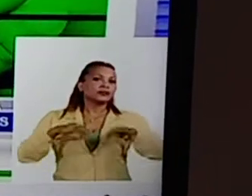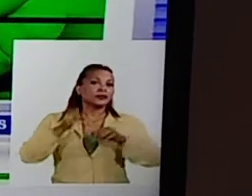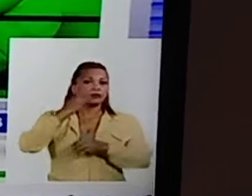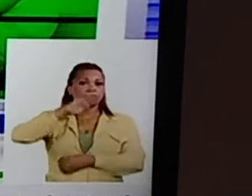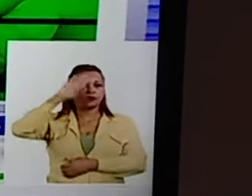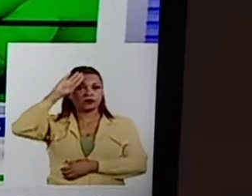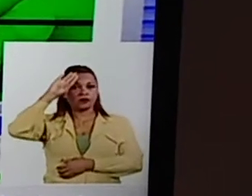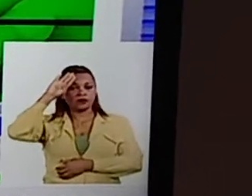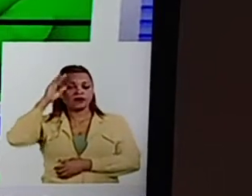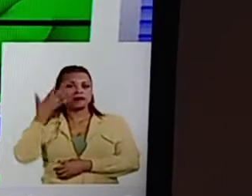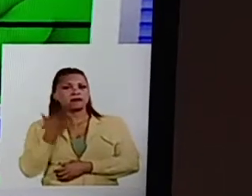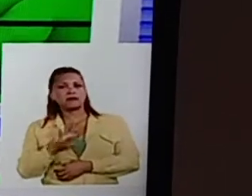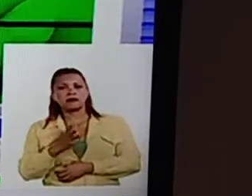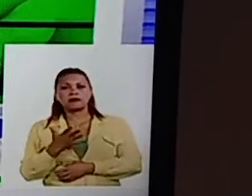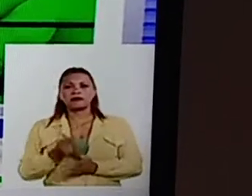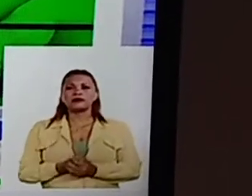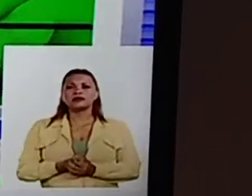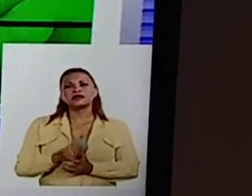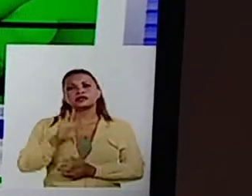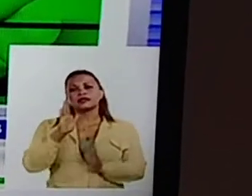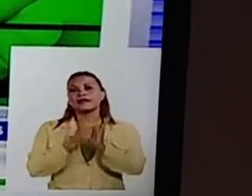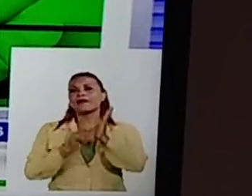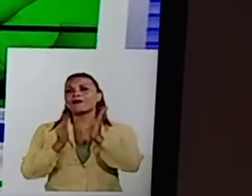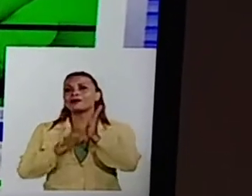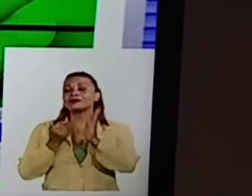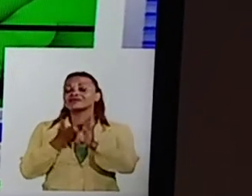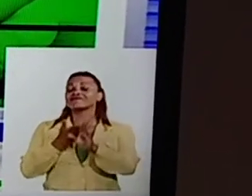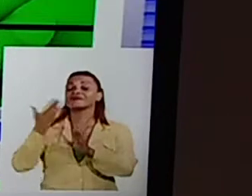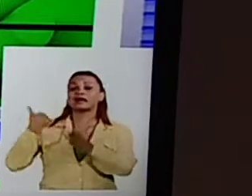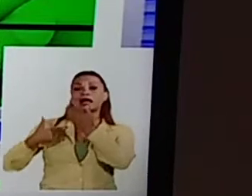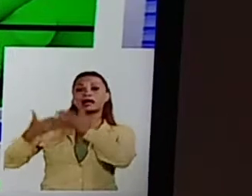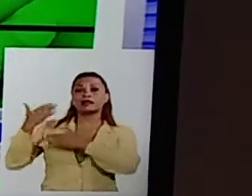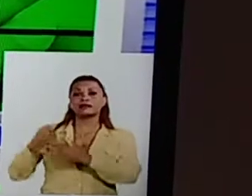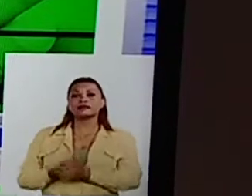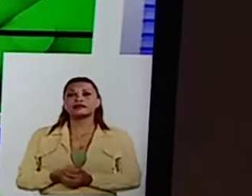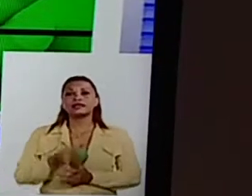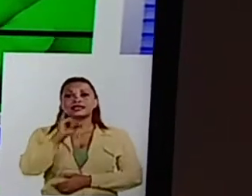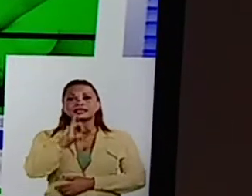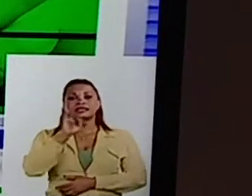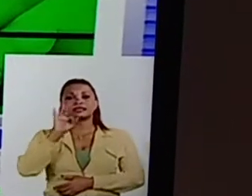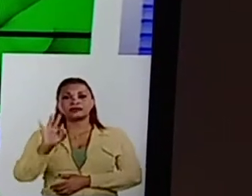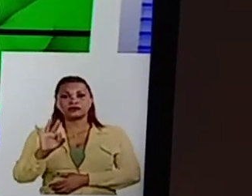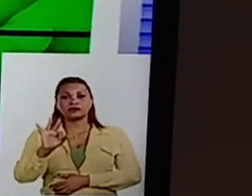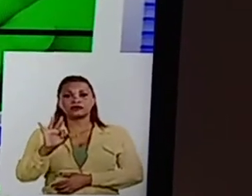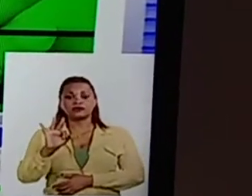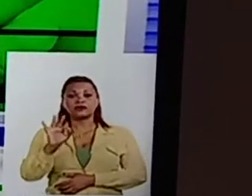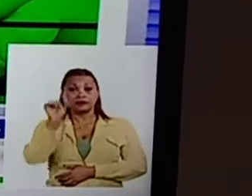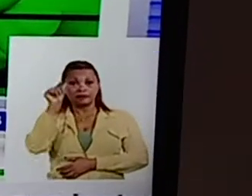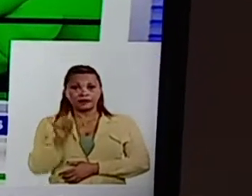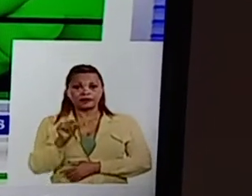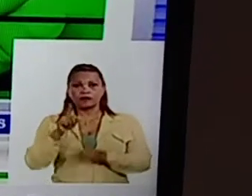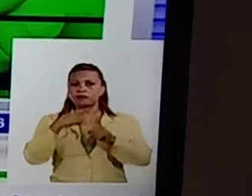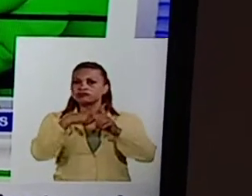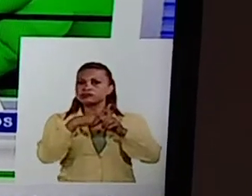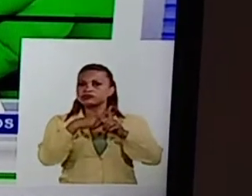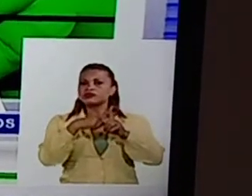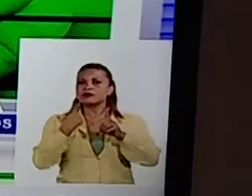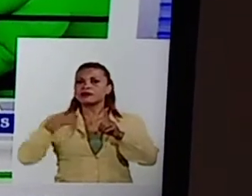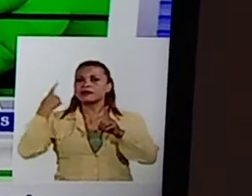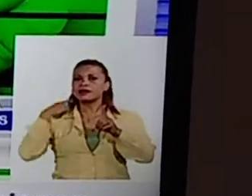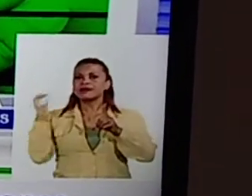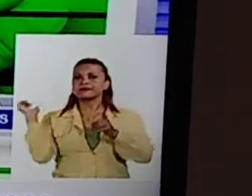hace prácticamente 5 meses. 68 de los diagnosticados ayer fueron personas que arribaron